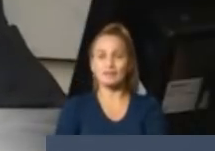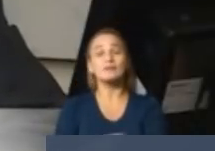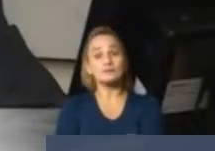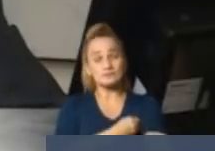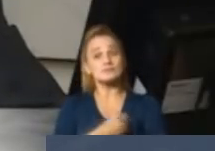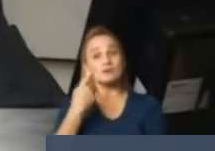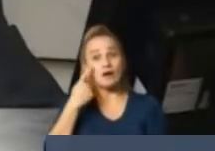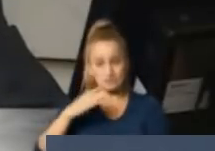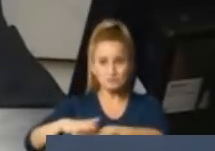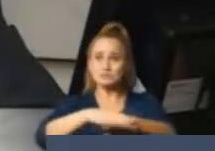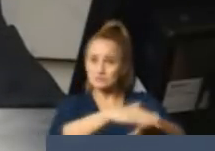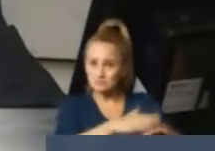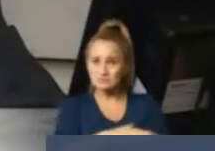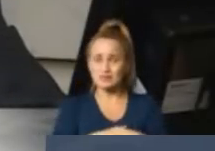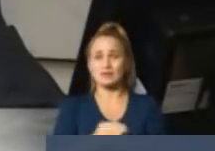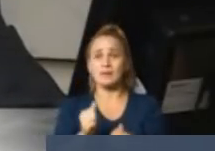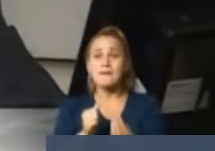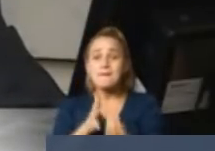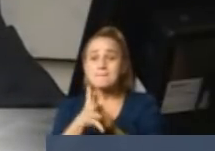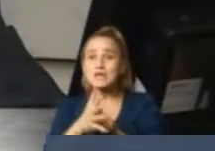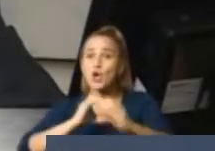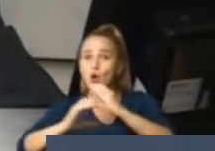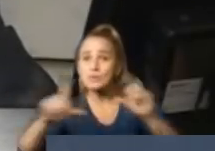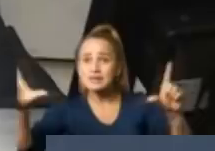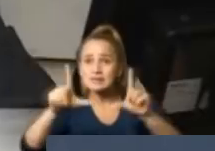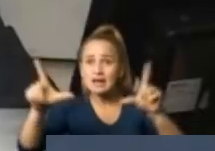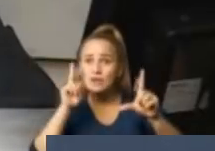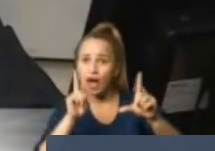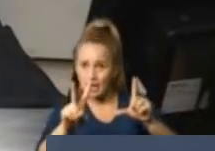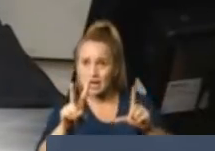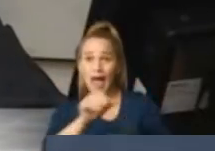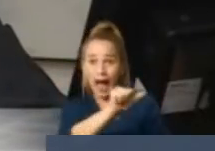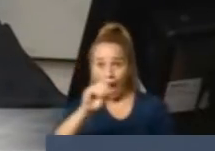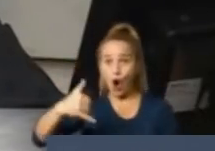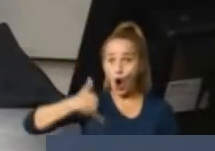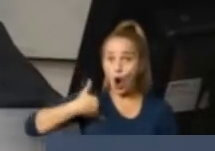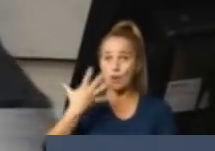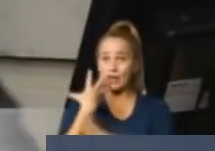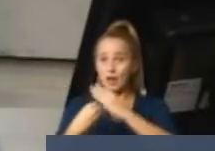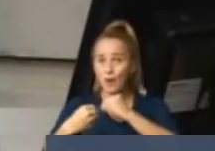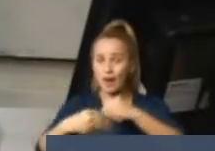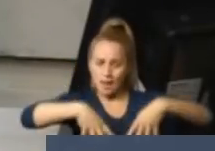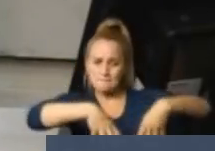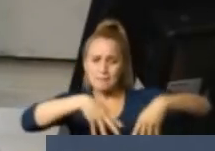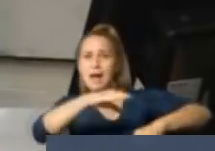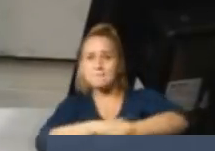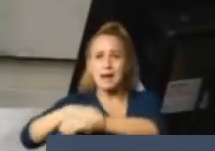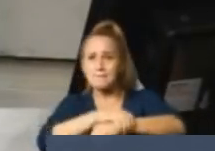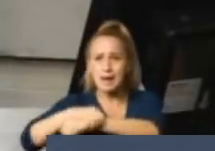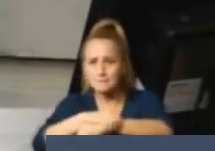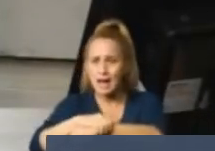Se lo demuestran todos los días los medios de comunicación cuando esos jovencitos y jovencitas salen libres por